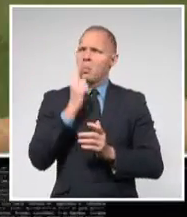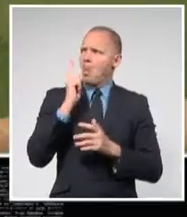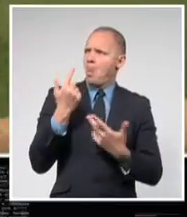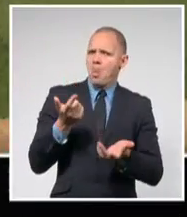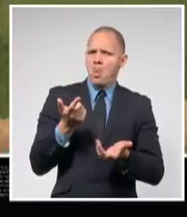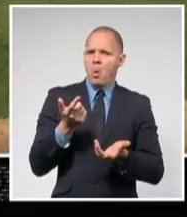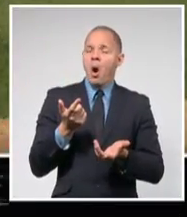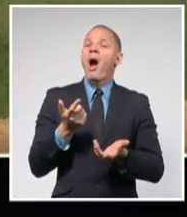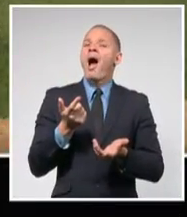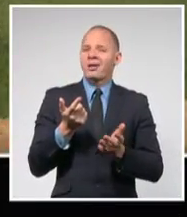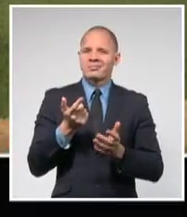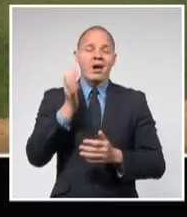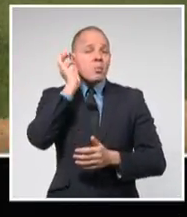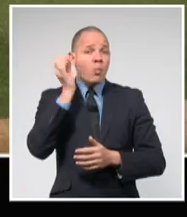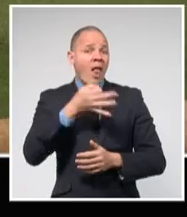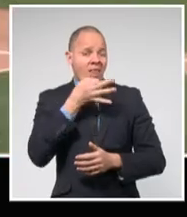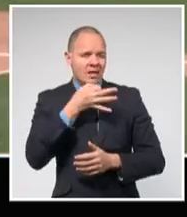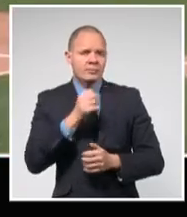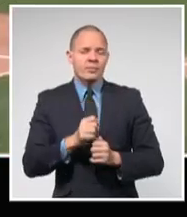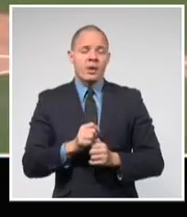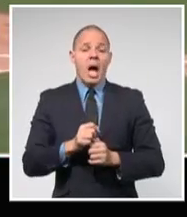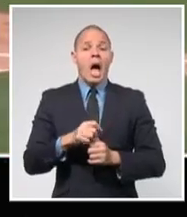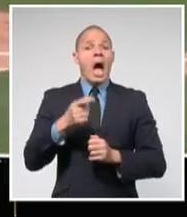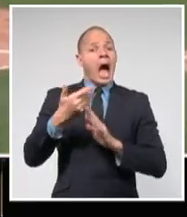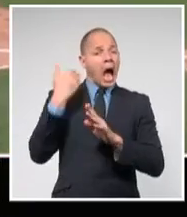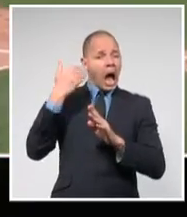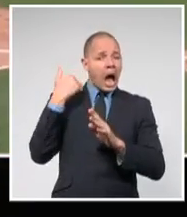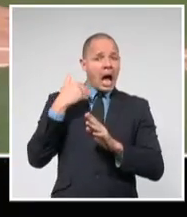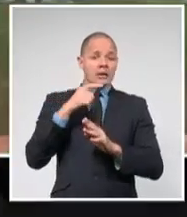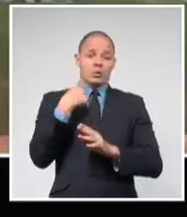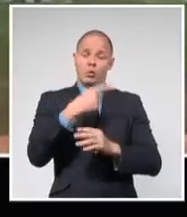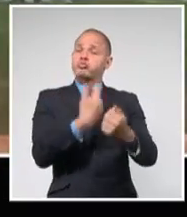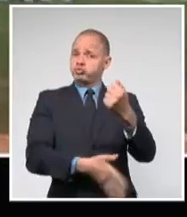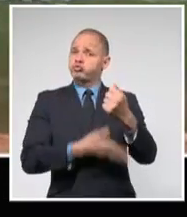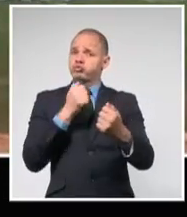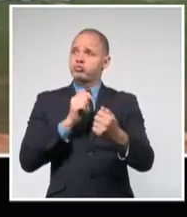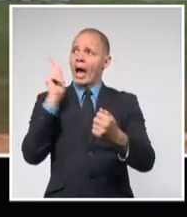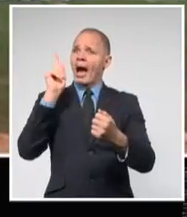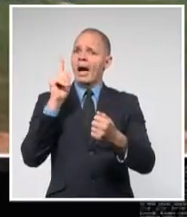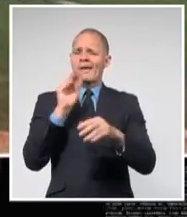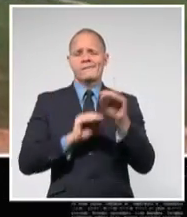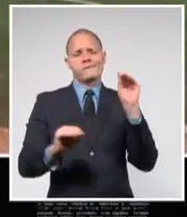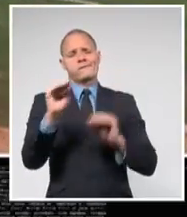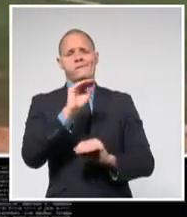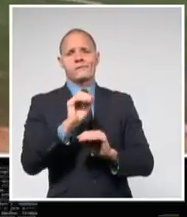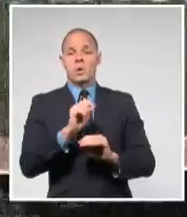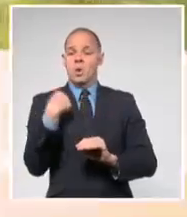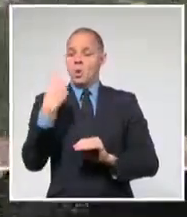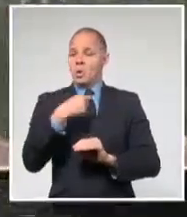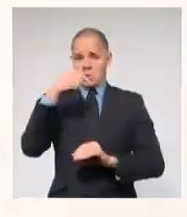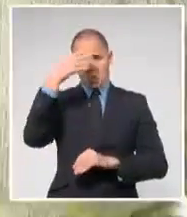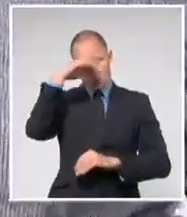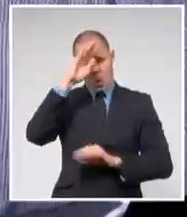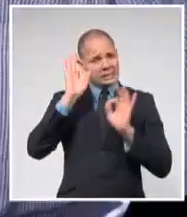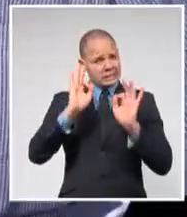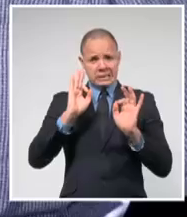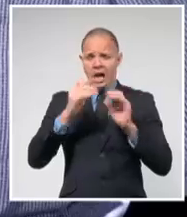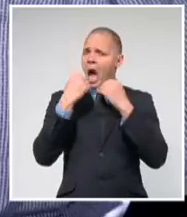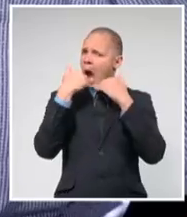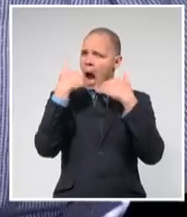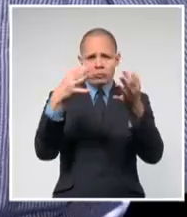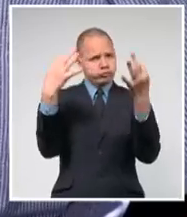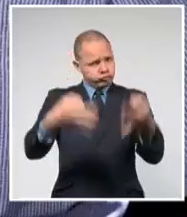enmascarada, le toca a la mentira el turno al bate. En cualquier terreno, Cuba lanza con la verdad por encima de las 100 millas. No se puede